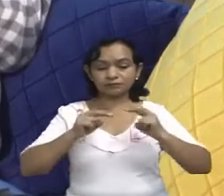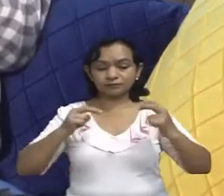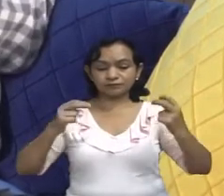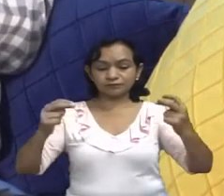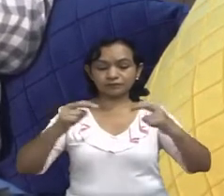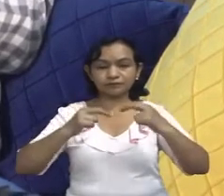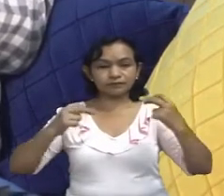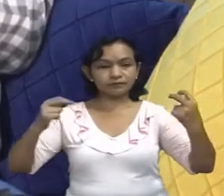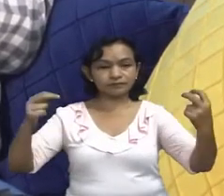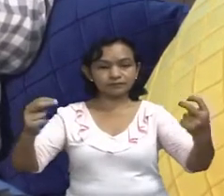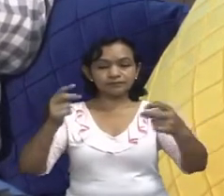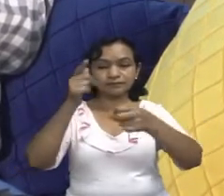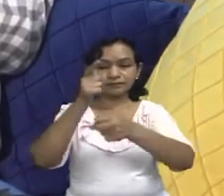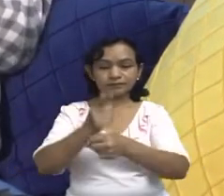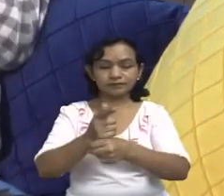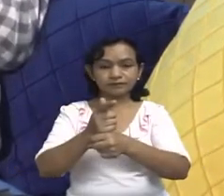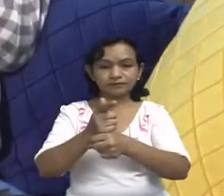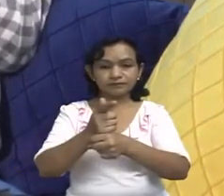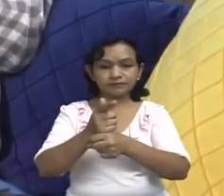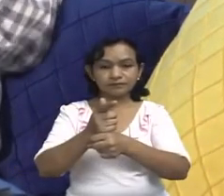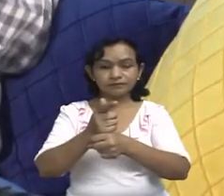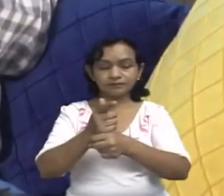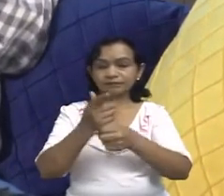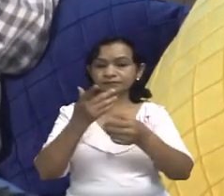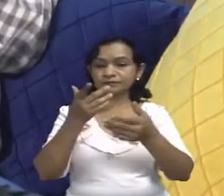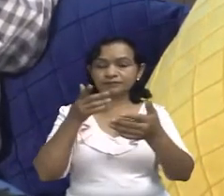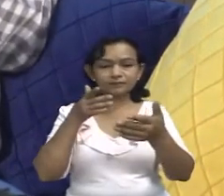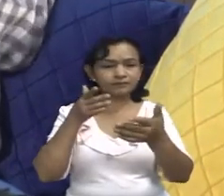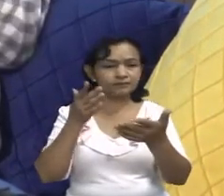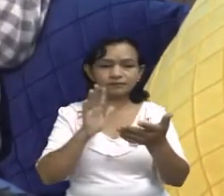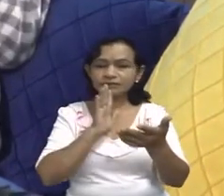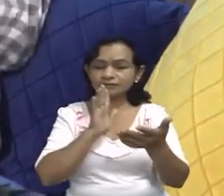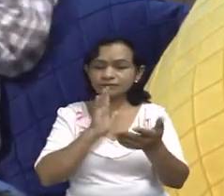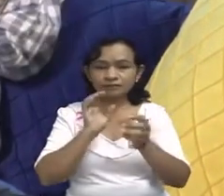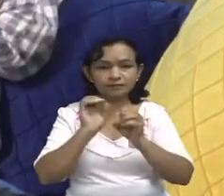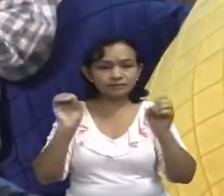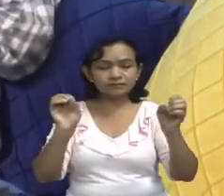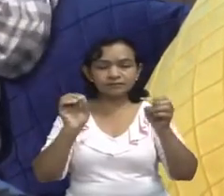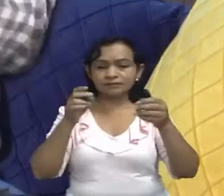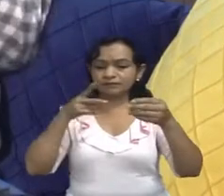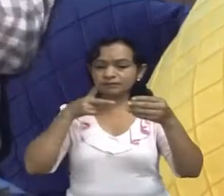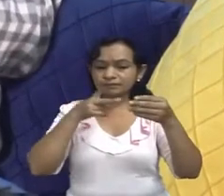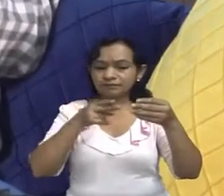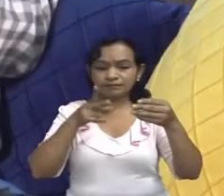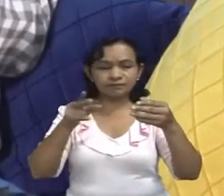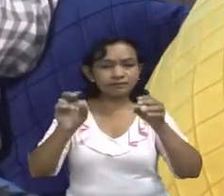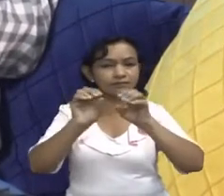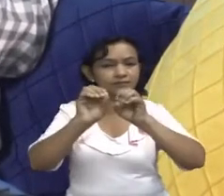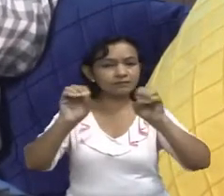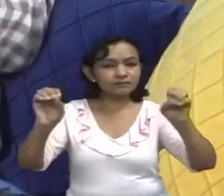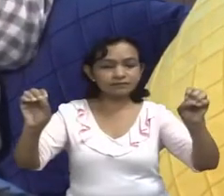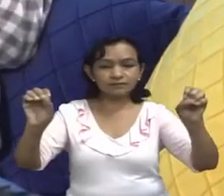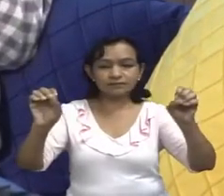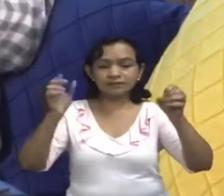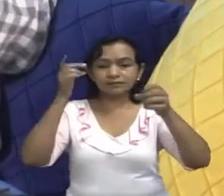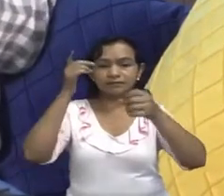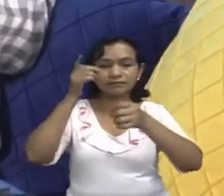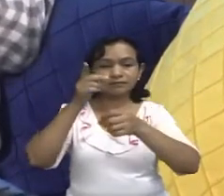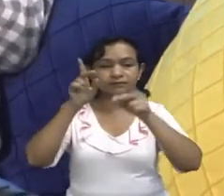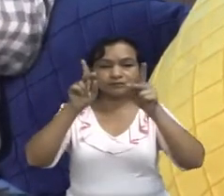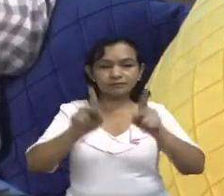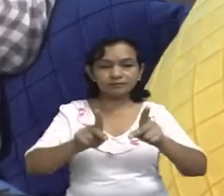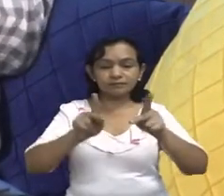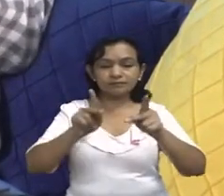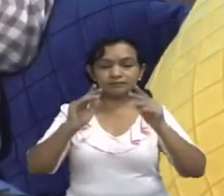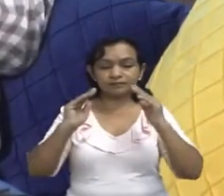decir, en vivo, okay, sin censura, sin edición, en vivo y directo. La gente desde